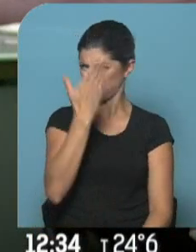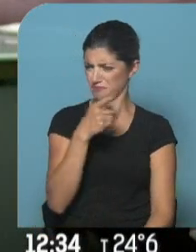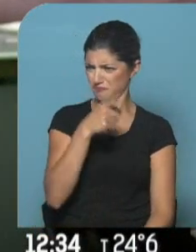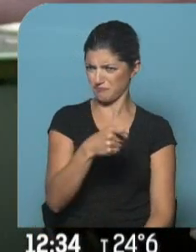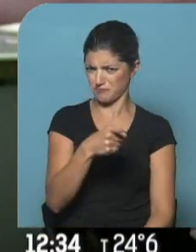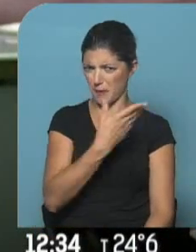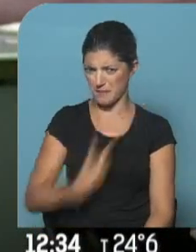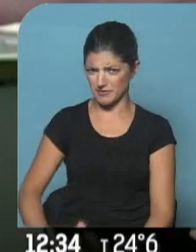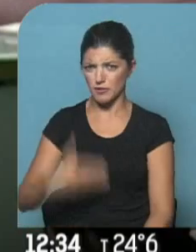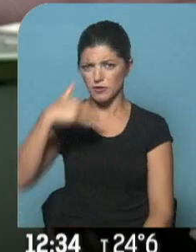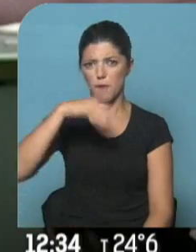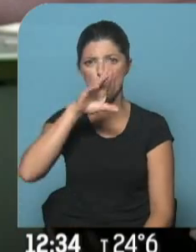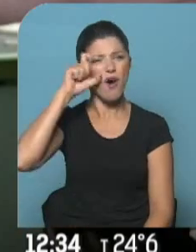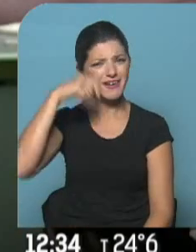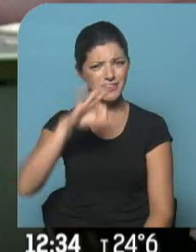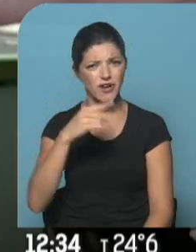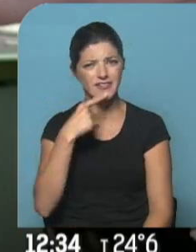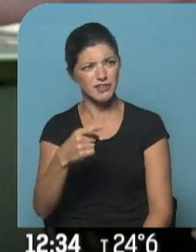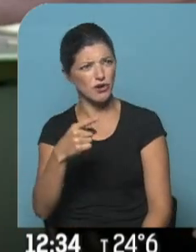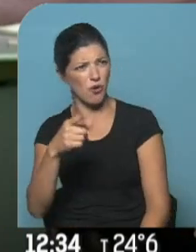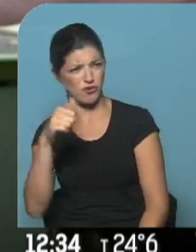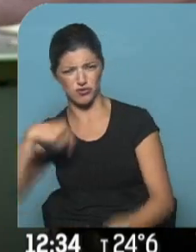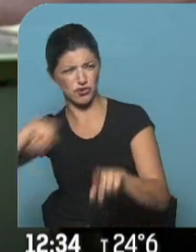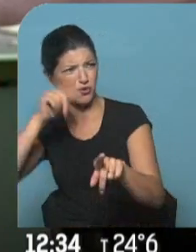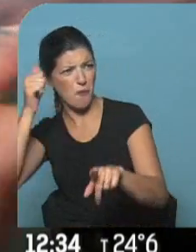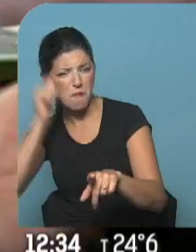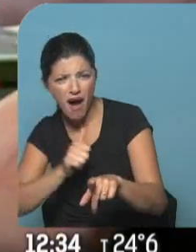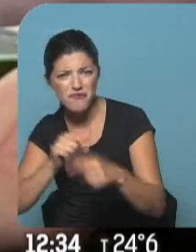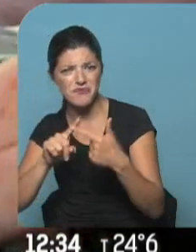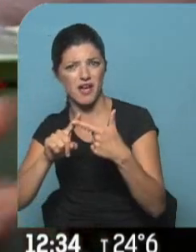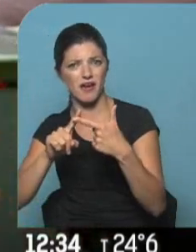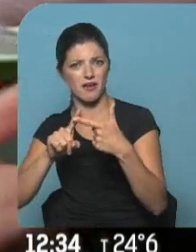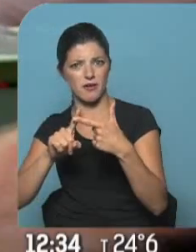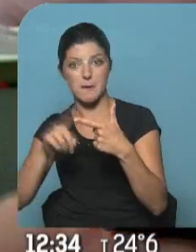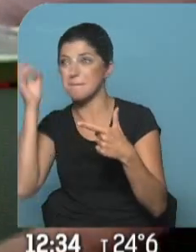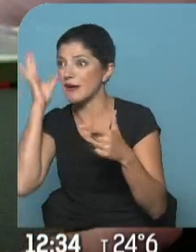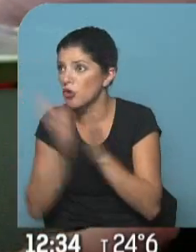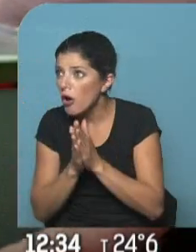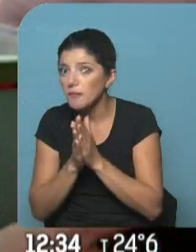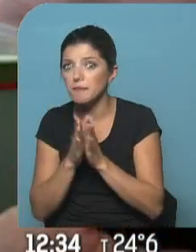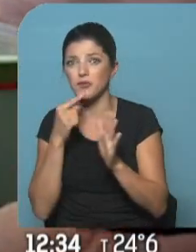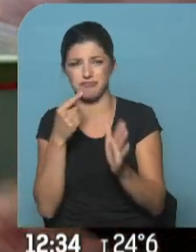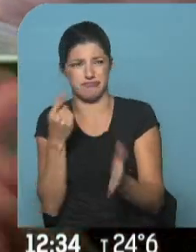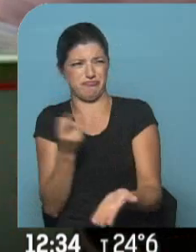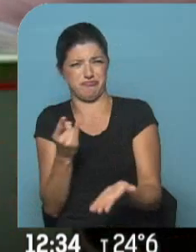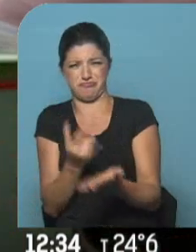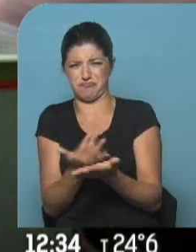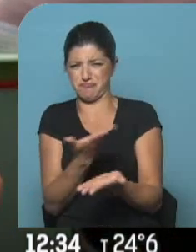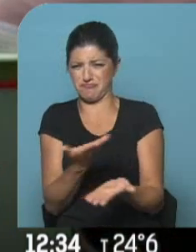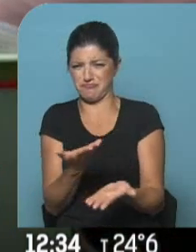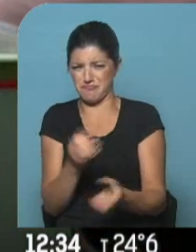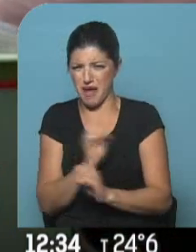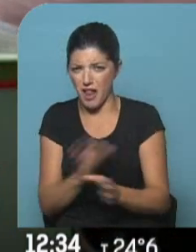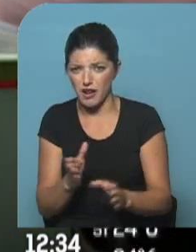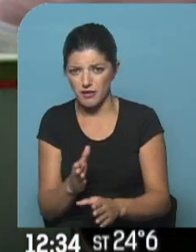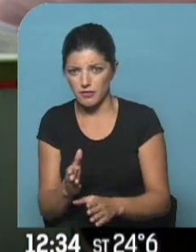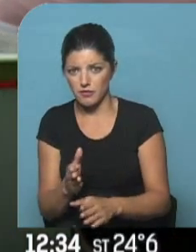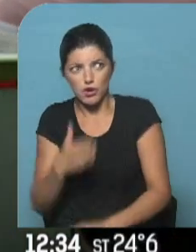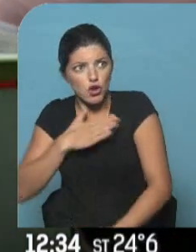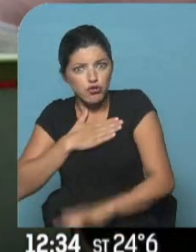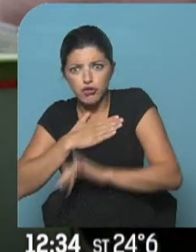ovejuna, nos ha dicho una gran mafia, ha dicho que la revolución, perdónenme la expresión, pero es una pendejada. Vea la campaña,